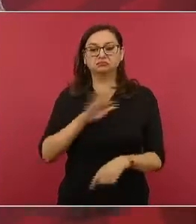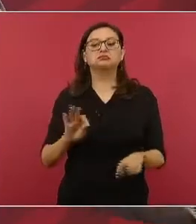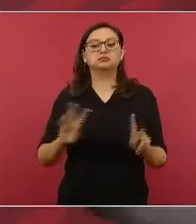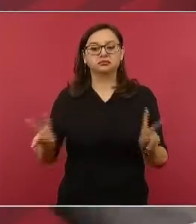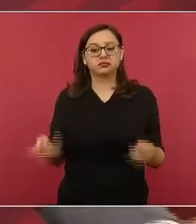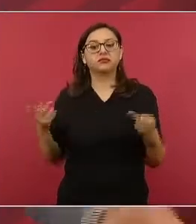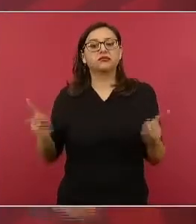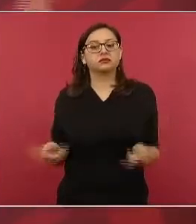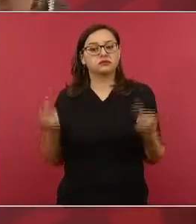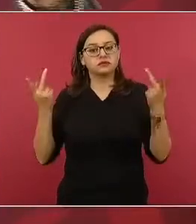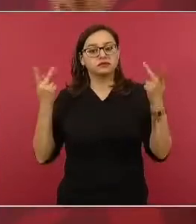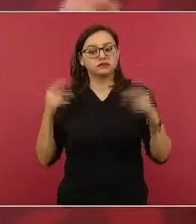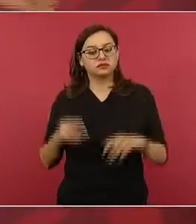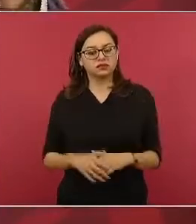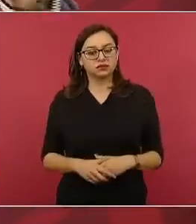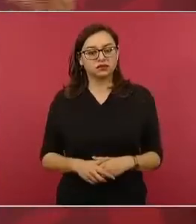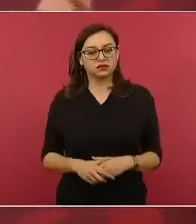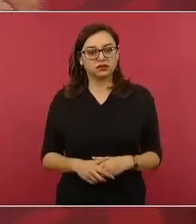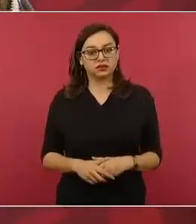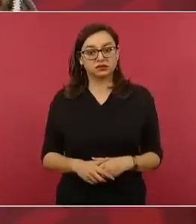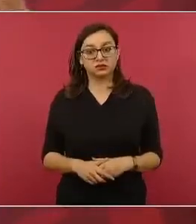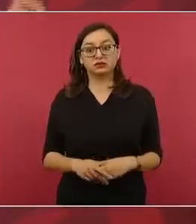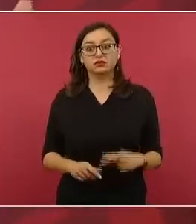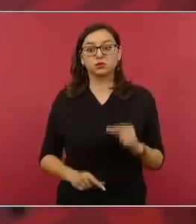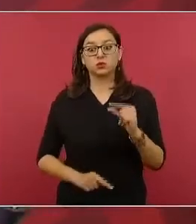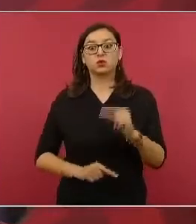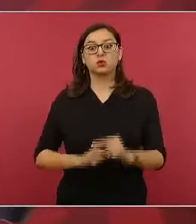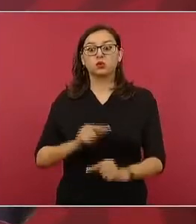y los vendían